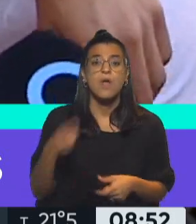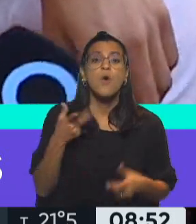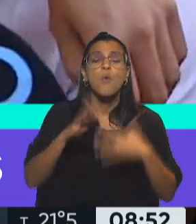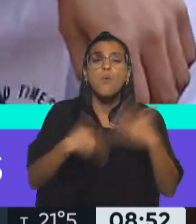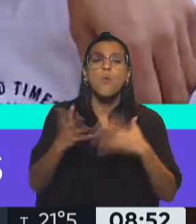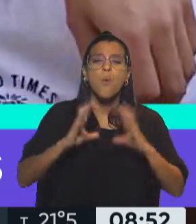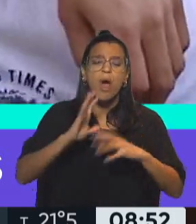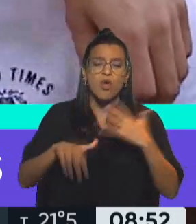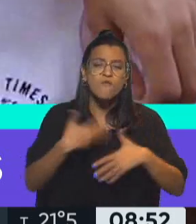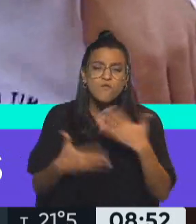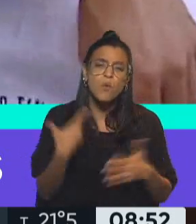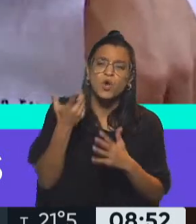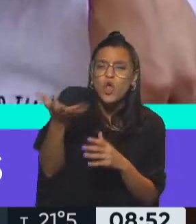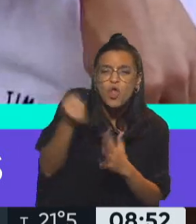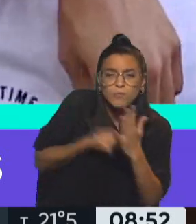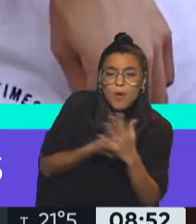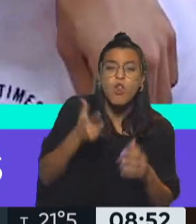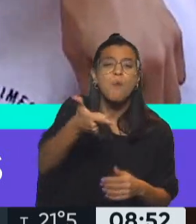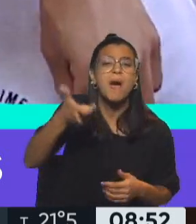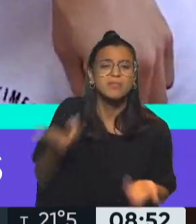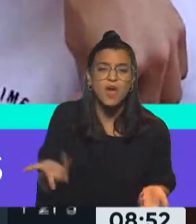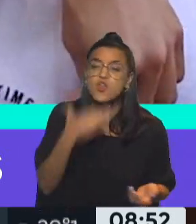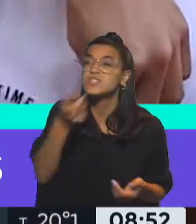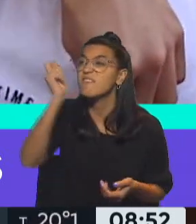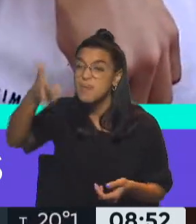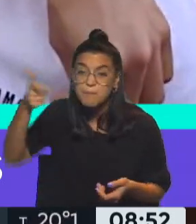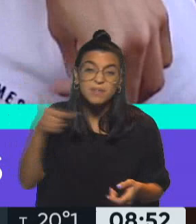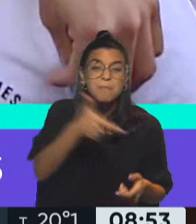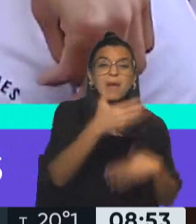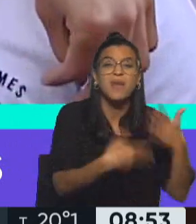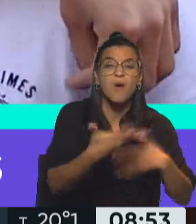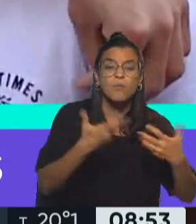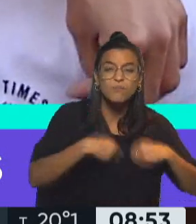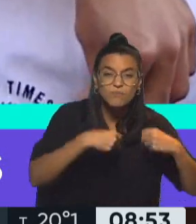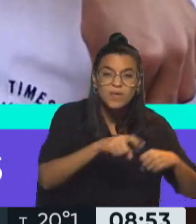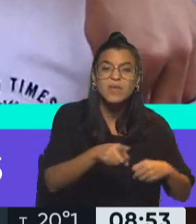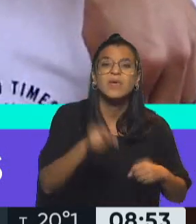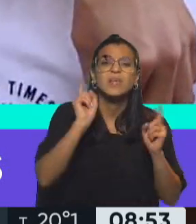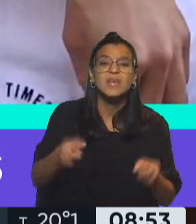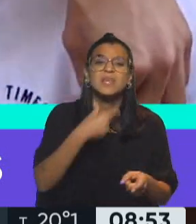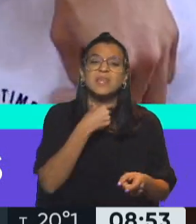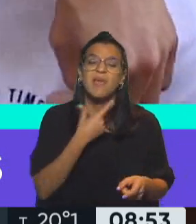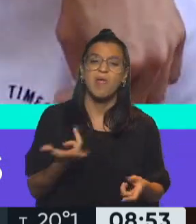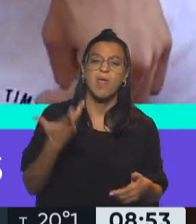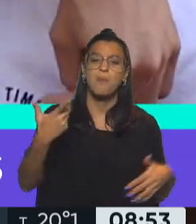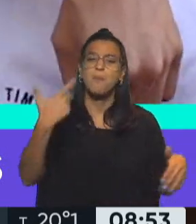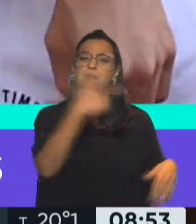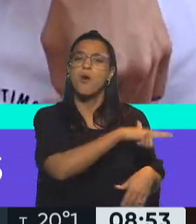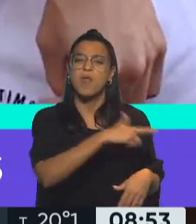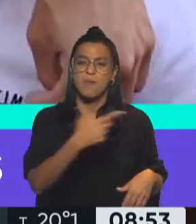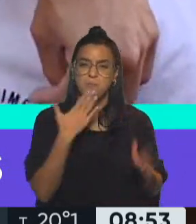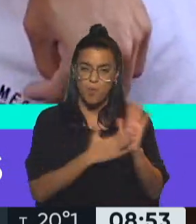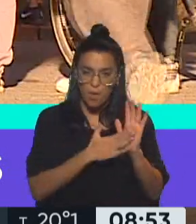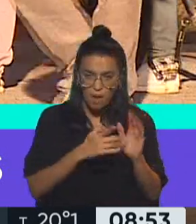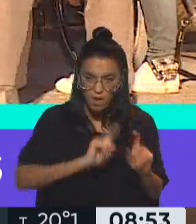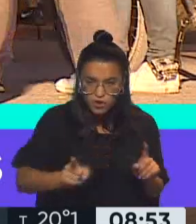futbolista que se rompía el otro todos los días y lo vinieron a matar. No saben a quién matar y vienen a matar a un deportista. Encima quieren chapearla y nos ponen en prueba que no